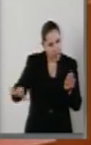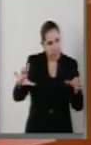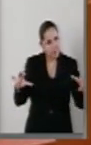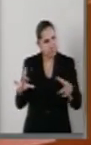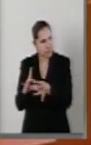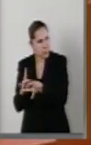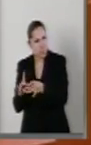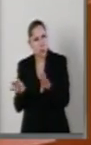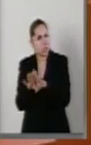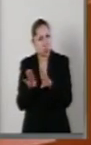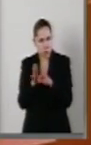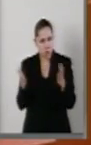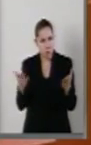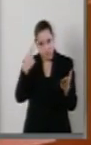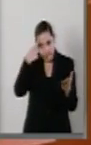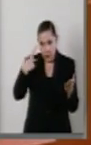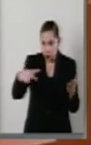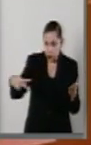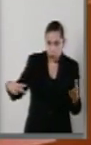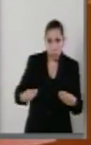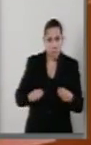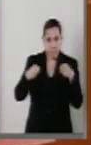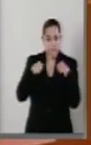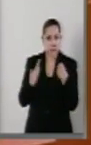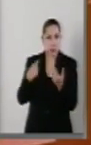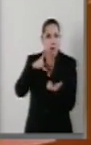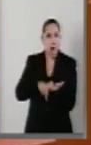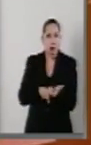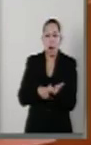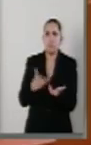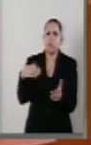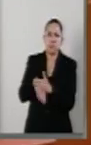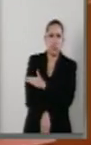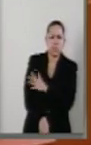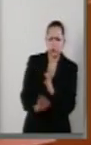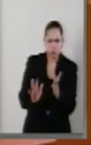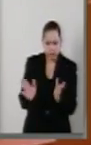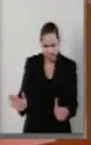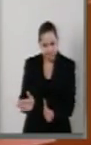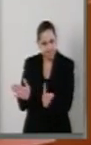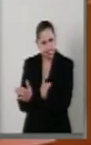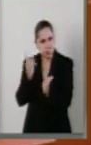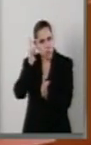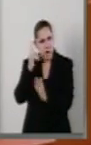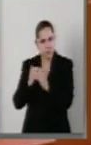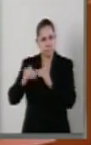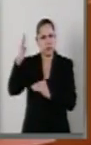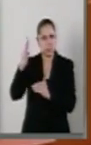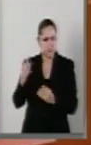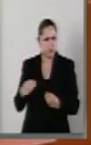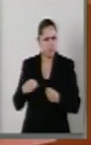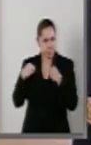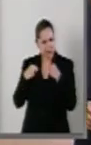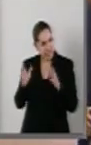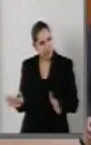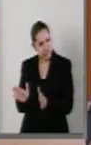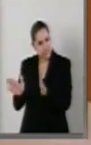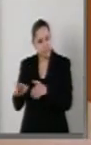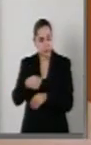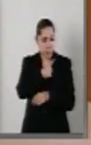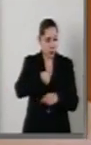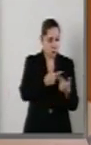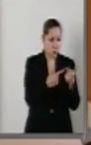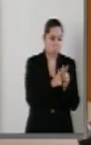podrá mejorar la calidad de vida de estos jóvenes o de estas jóvenes. En el PAN consideramos que las condiciones actuales exigen